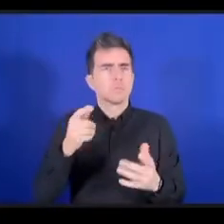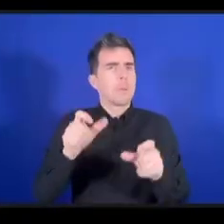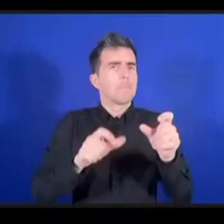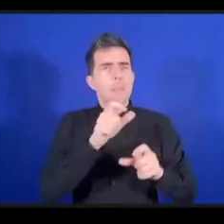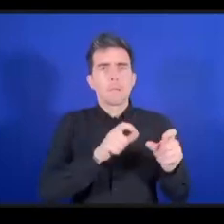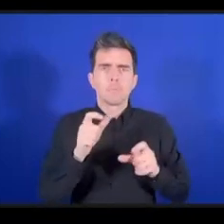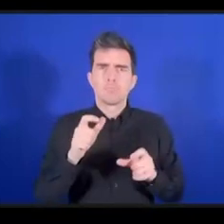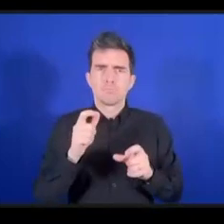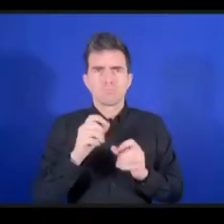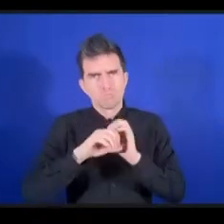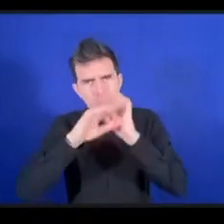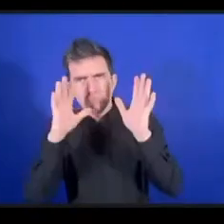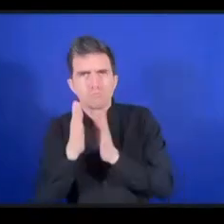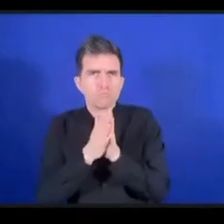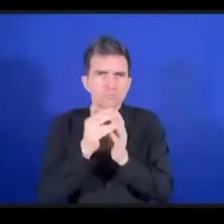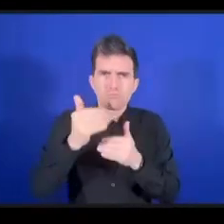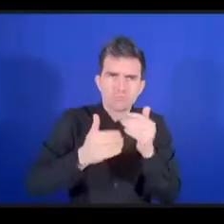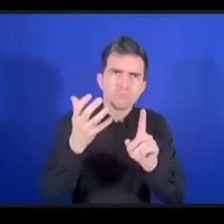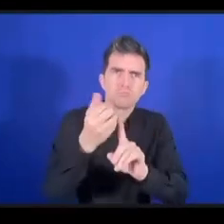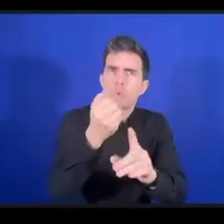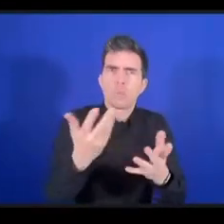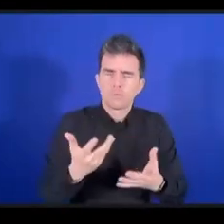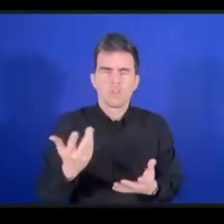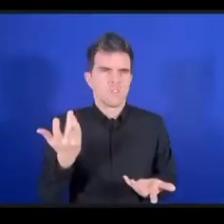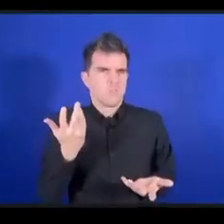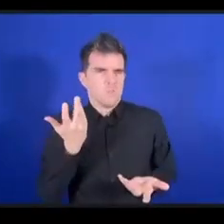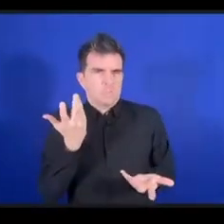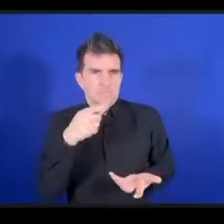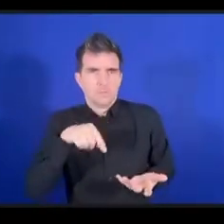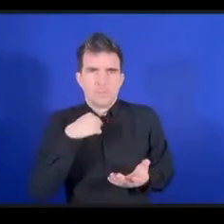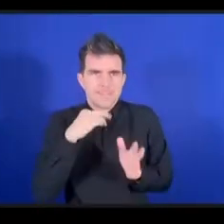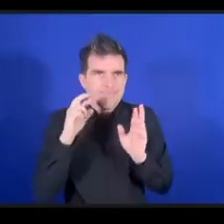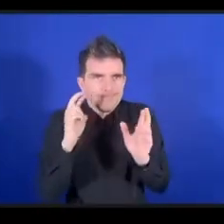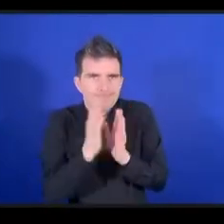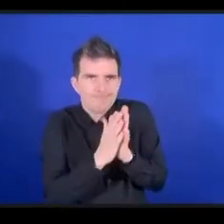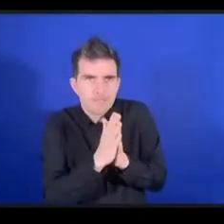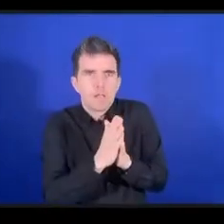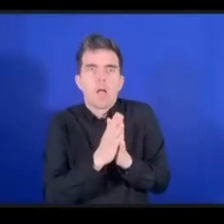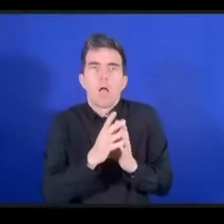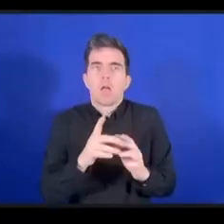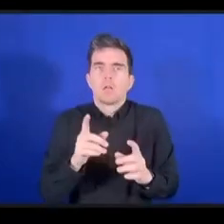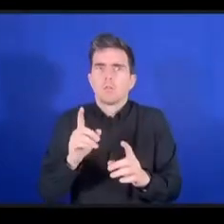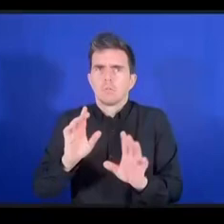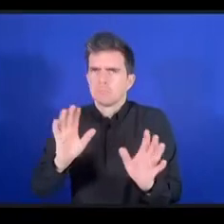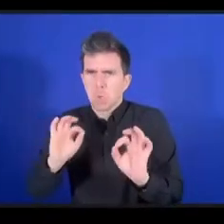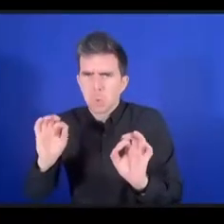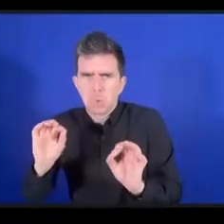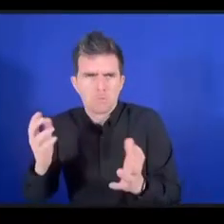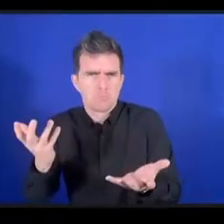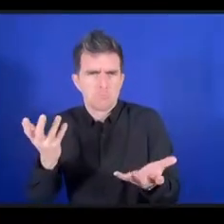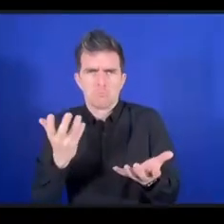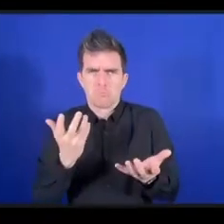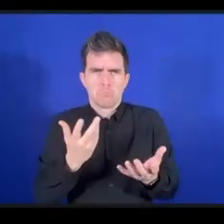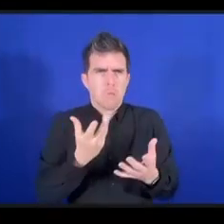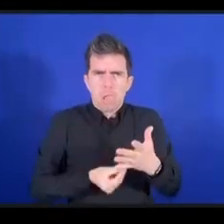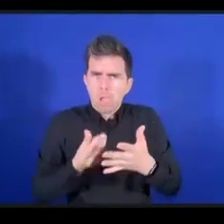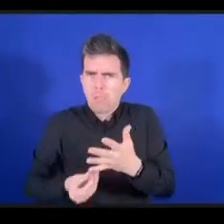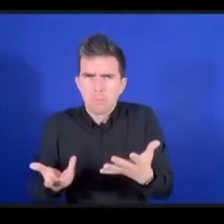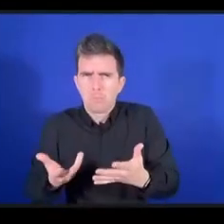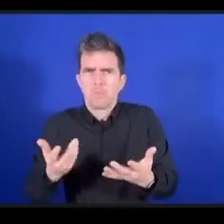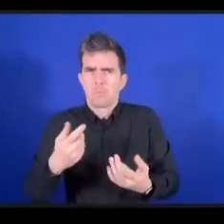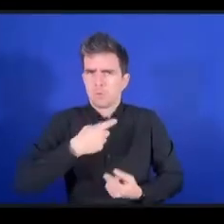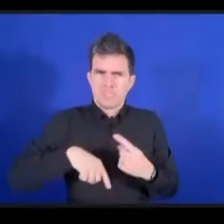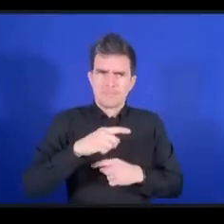no iba a ocurrir que falta Y bueno pues estas son el espacio correcto para analizar todo esto y por eso